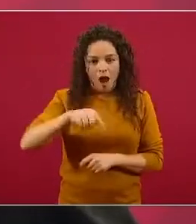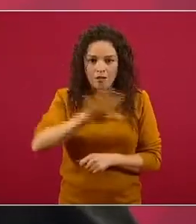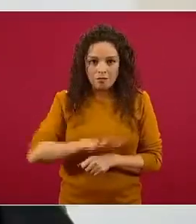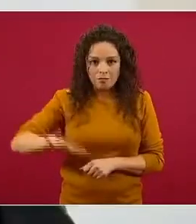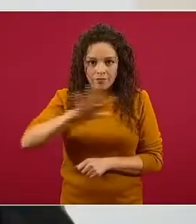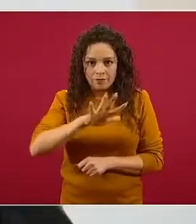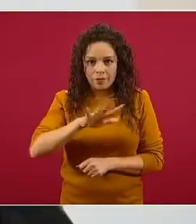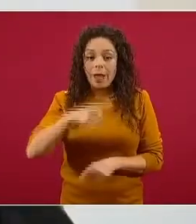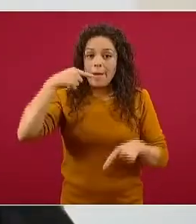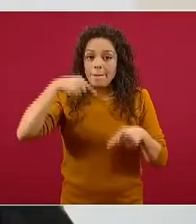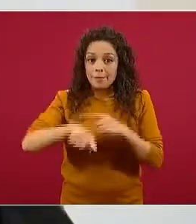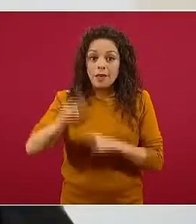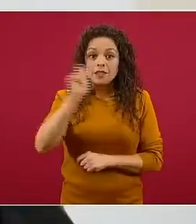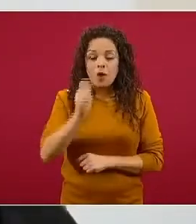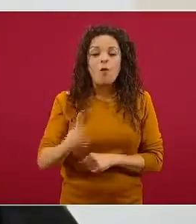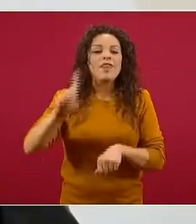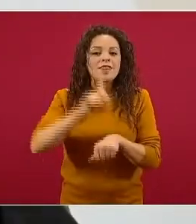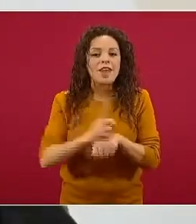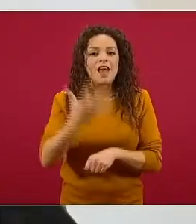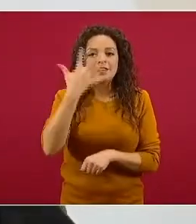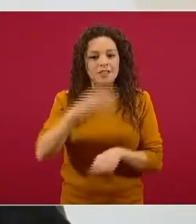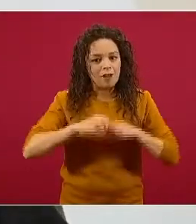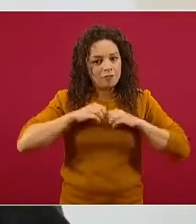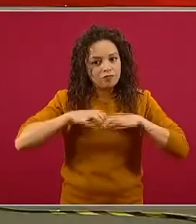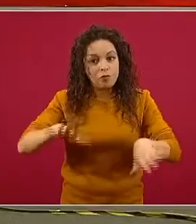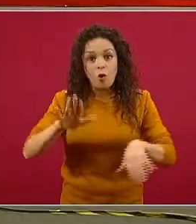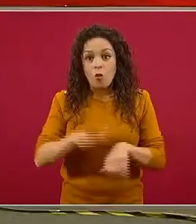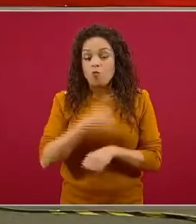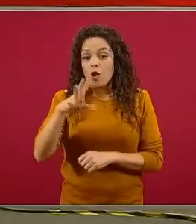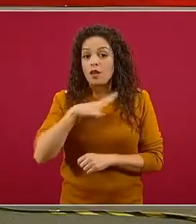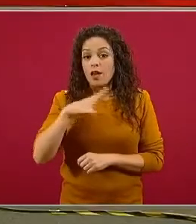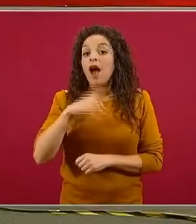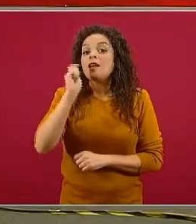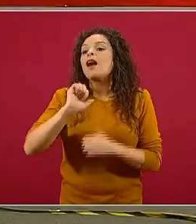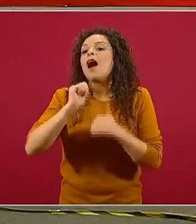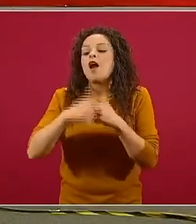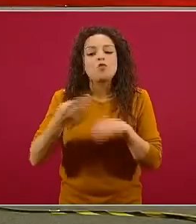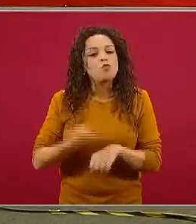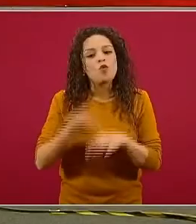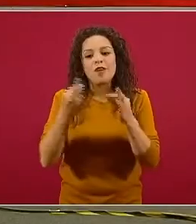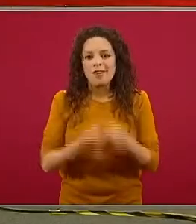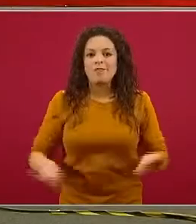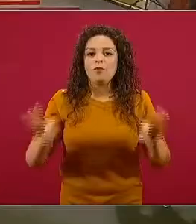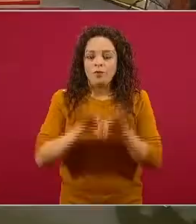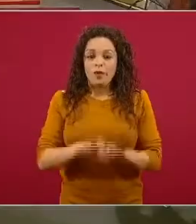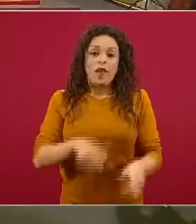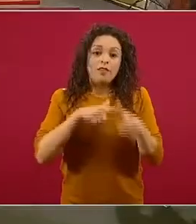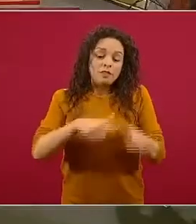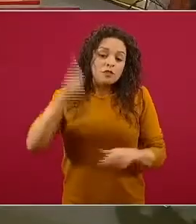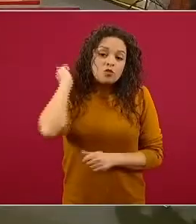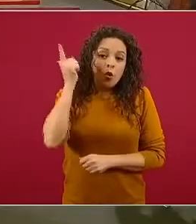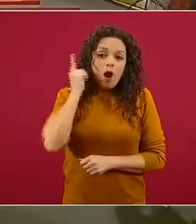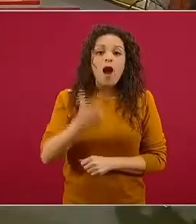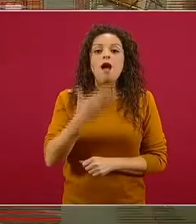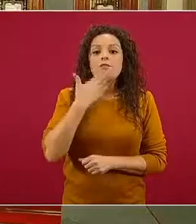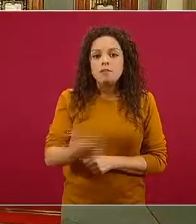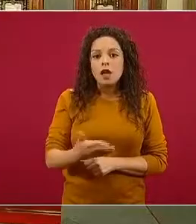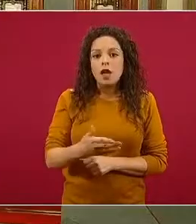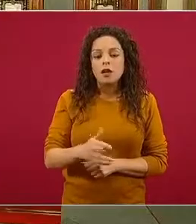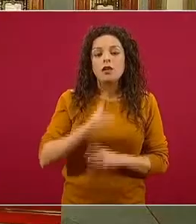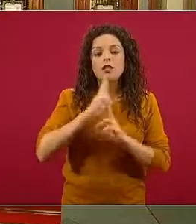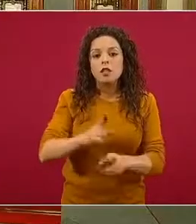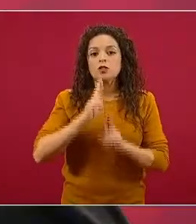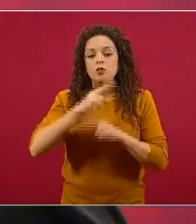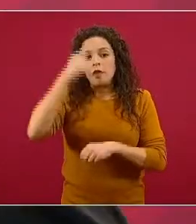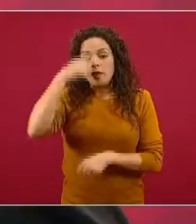el día 5 porque va a haber un acontecimiento muy importante. Seguiremos dando buenos resultados y seguiremos trabajando para